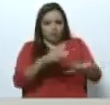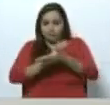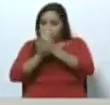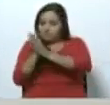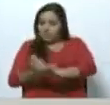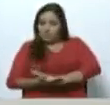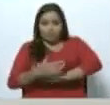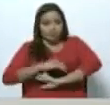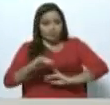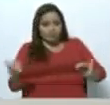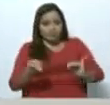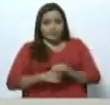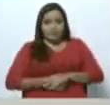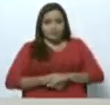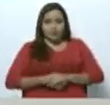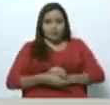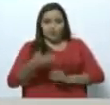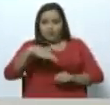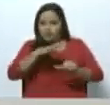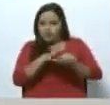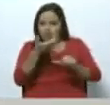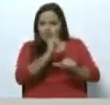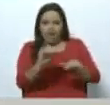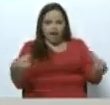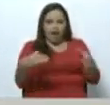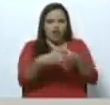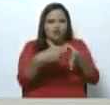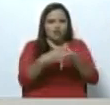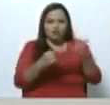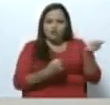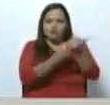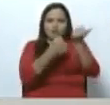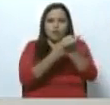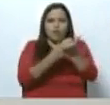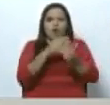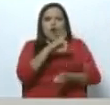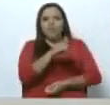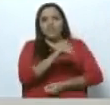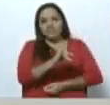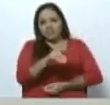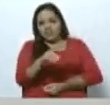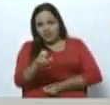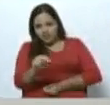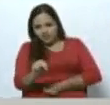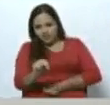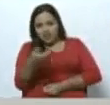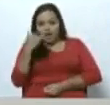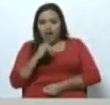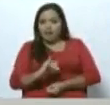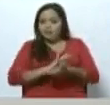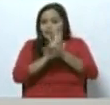Desaparecido. ¿Dónde estará el Club de Amigos del señor Biden y de los Estados Unidos? Tiende a desaparecer.